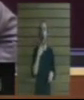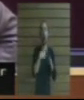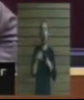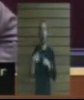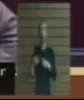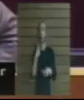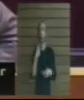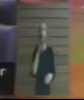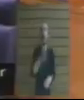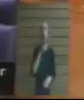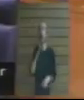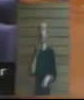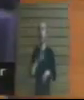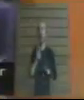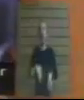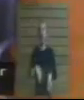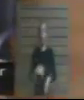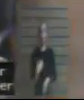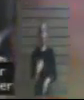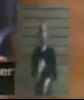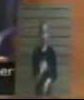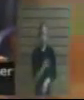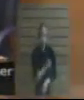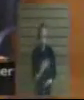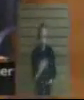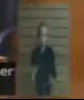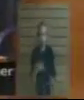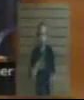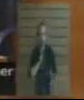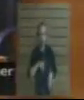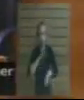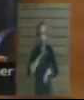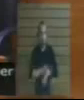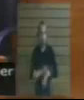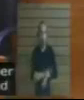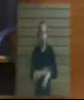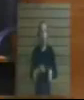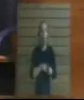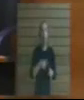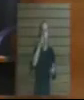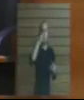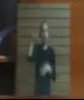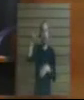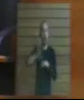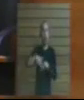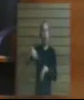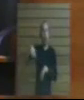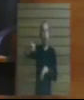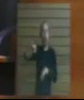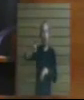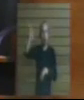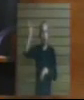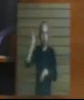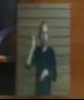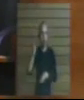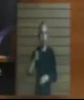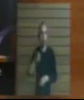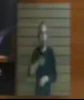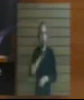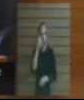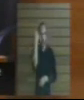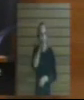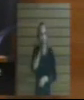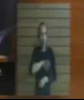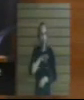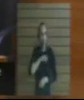podía haber vendido, al final termine pareciendo que la culpa la tienen otros, porque siempre sabe lo que ocurre, señora Barcos, que en estos temas, en